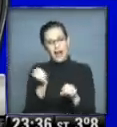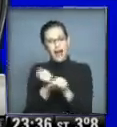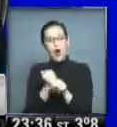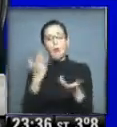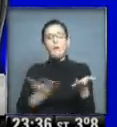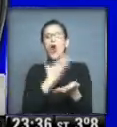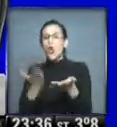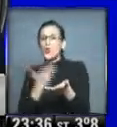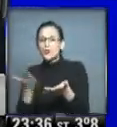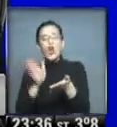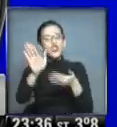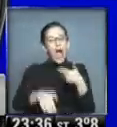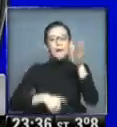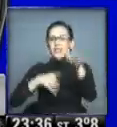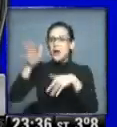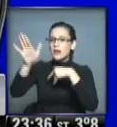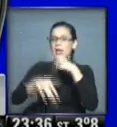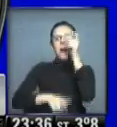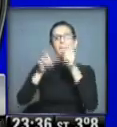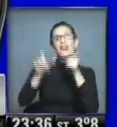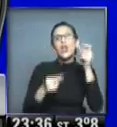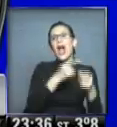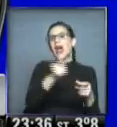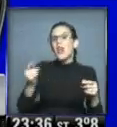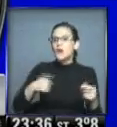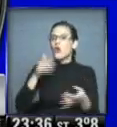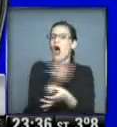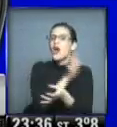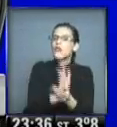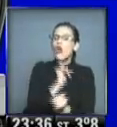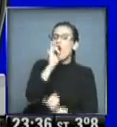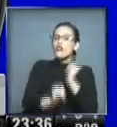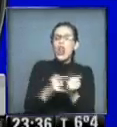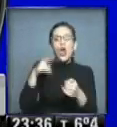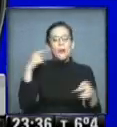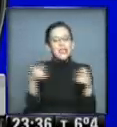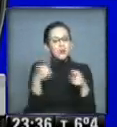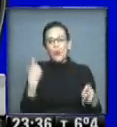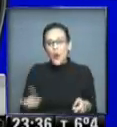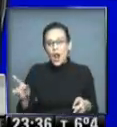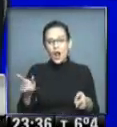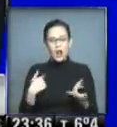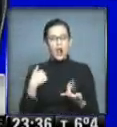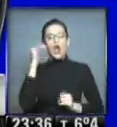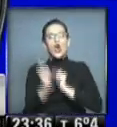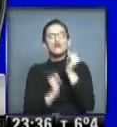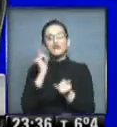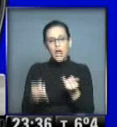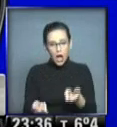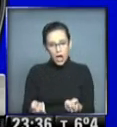de contactar a los actores, contarle el proyecto, contarle la idea. Tirarle más que nada una idea de un guión que